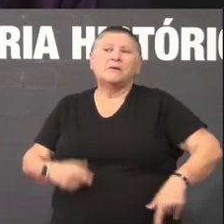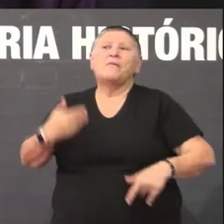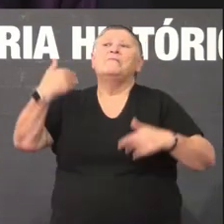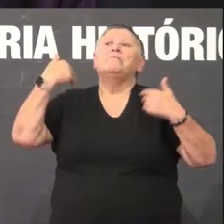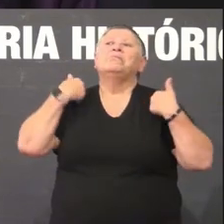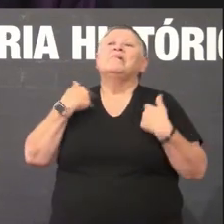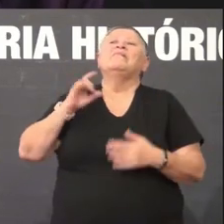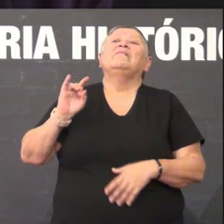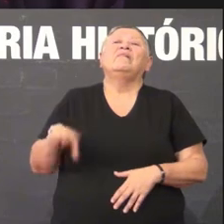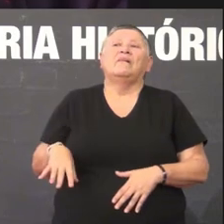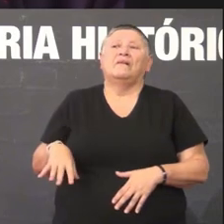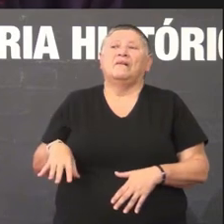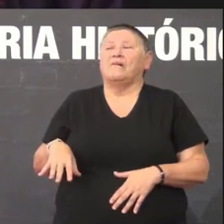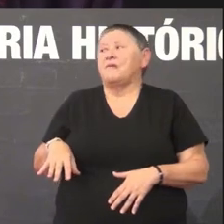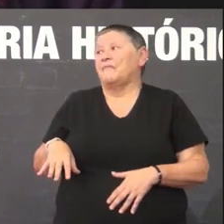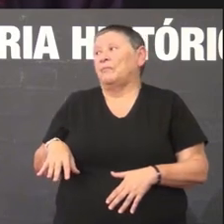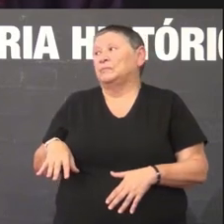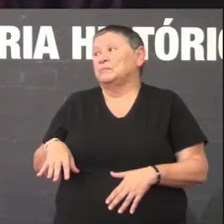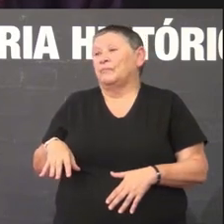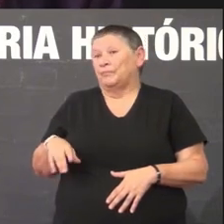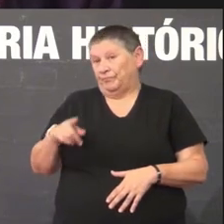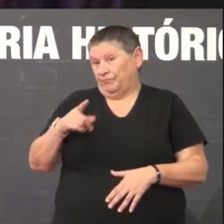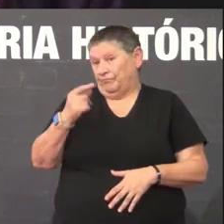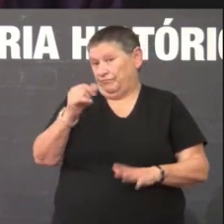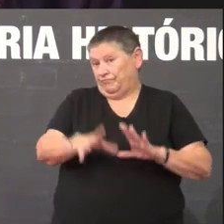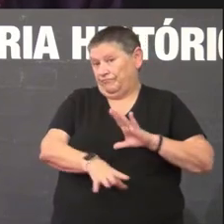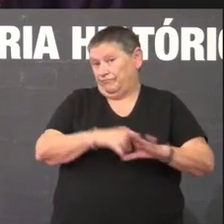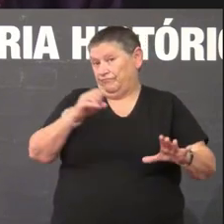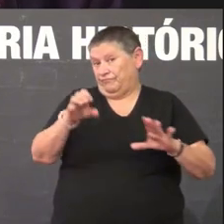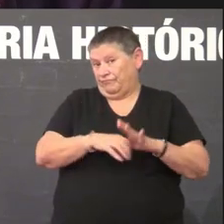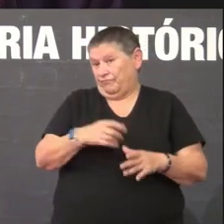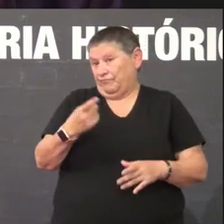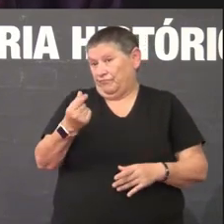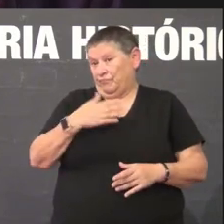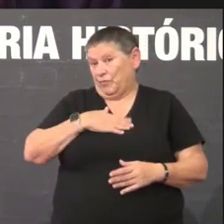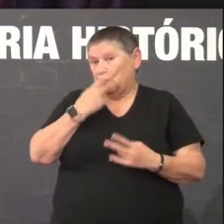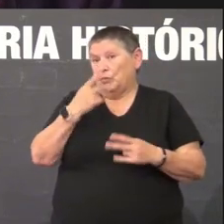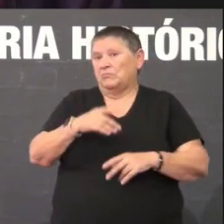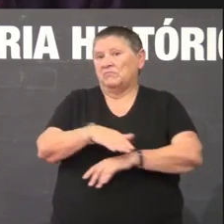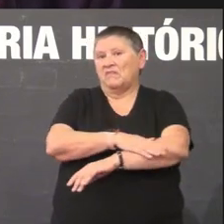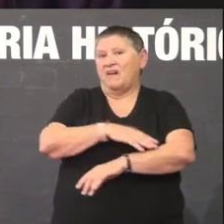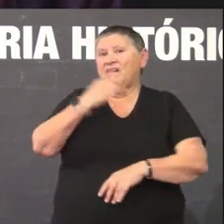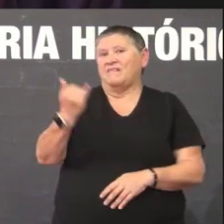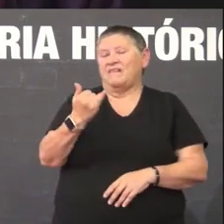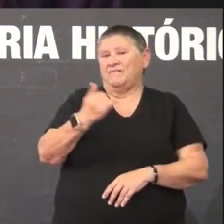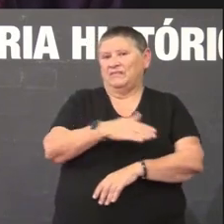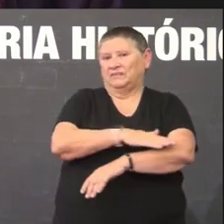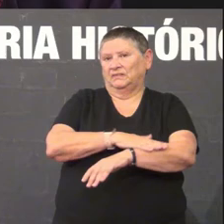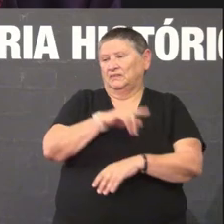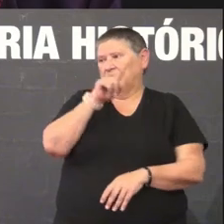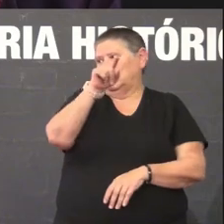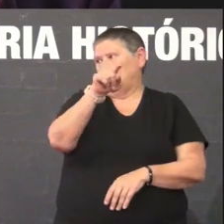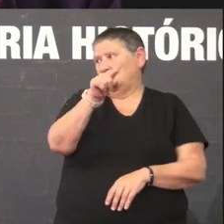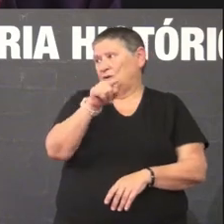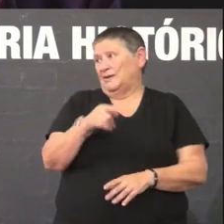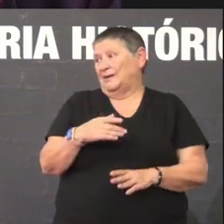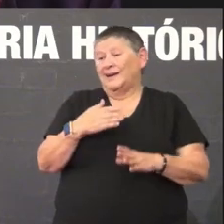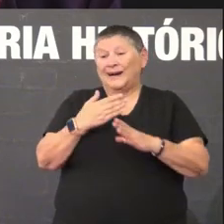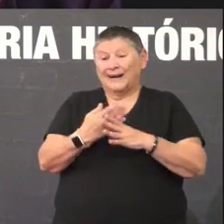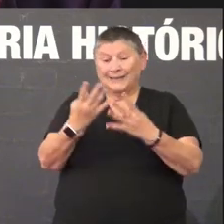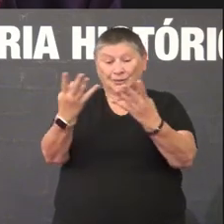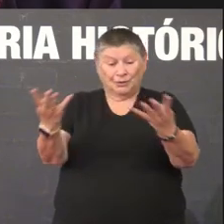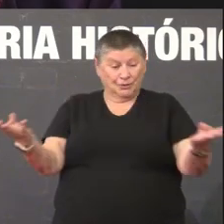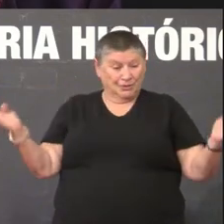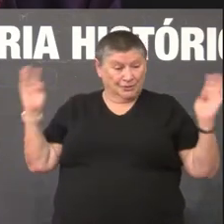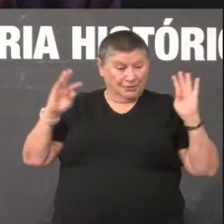verdadero bueno, desfalcador de los fondos públicos, es el jefe del Estado. El resto de la gente que lo